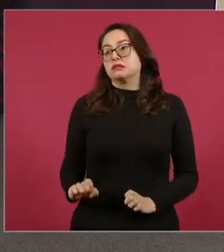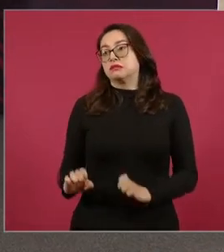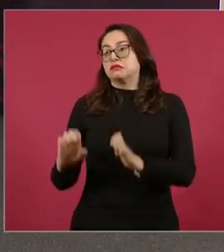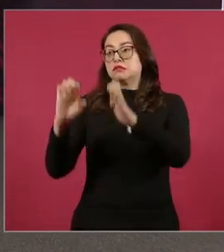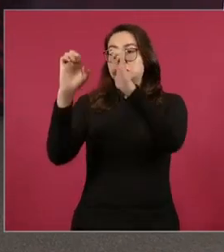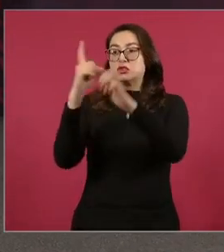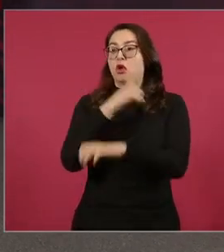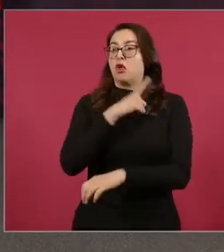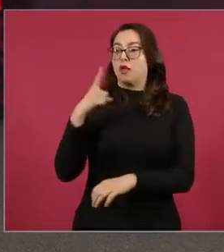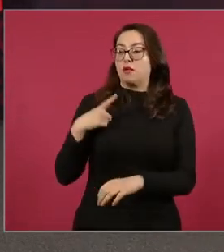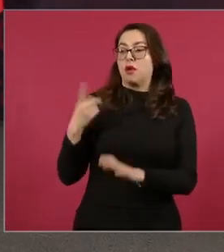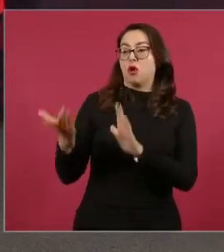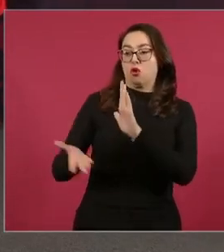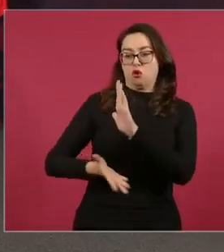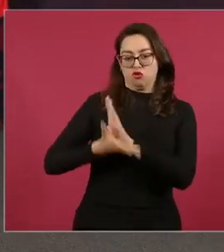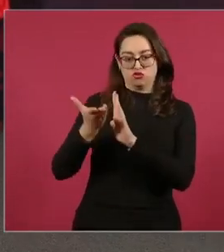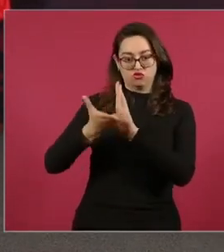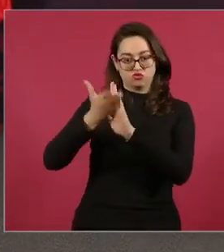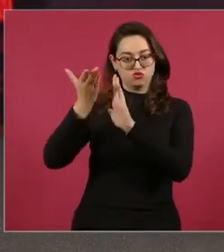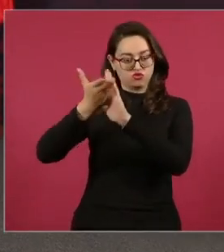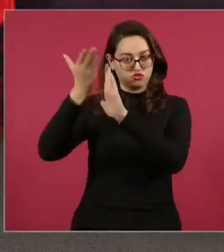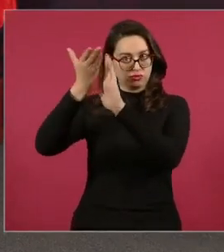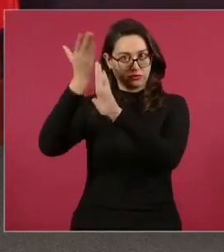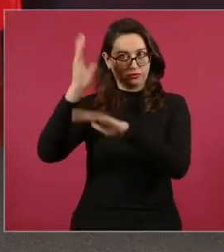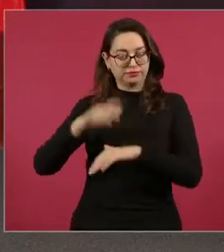Entonces cobran por la construcción